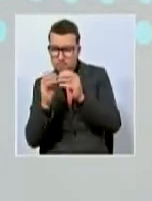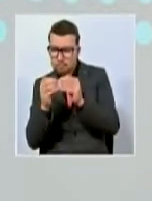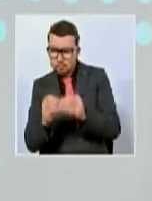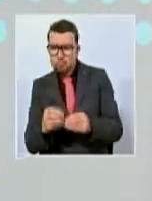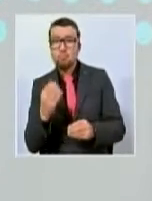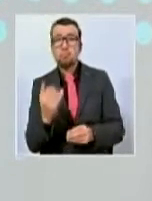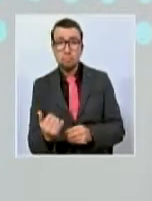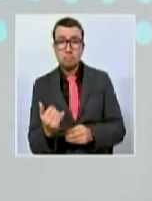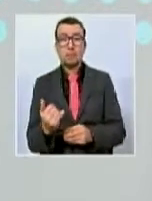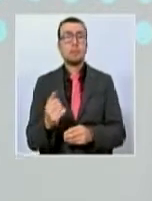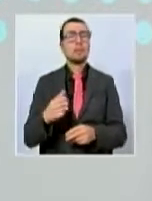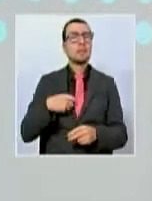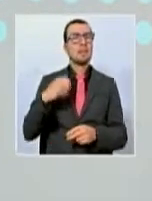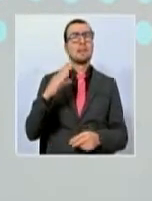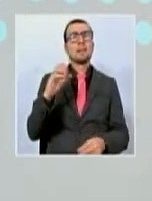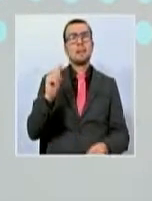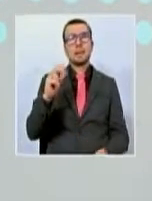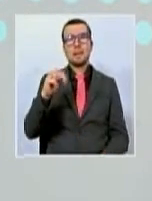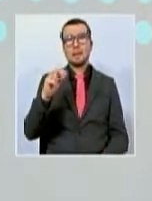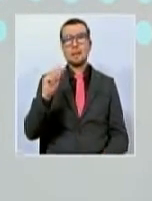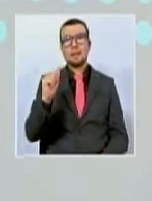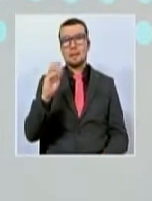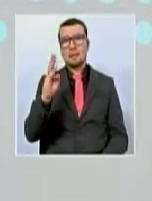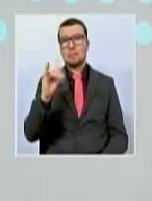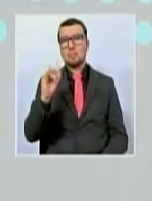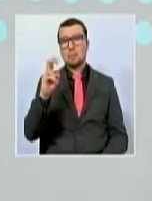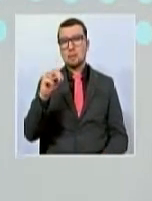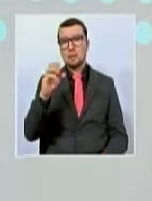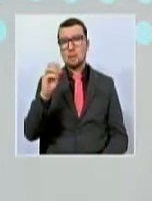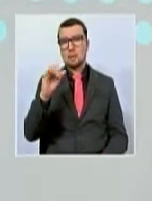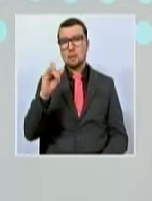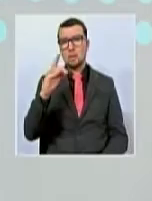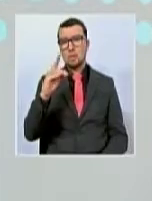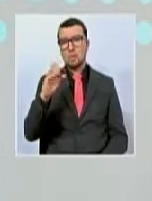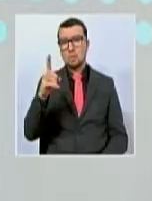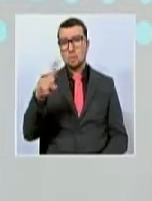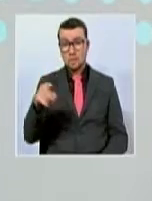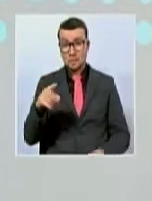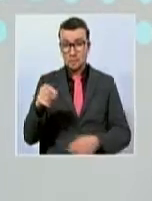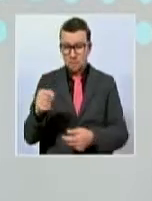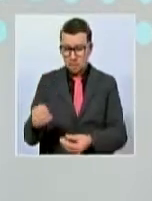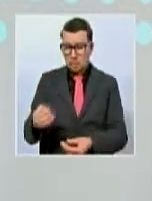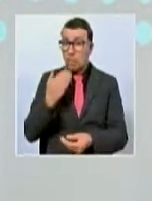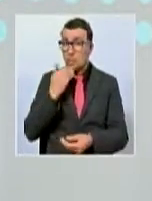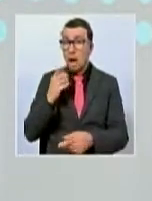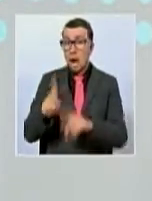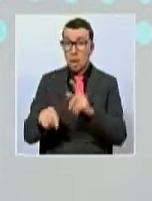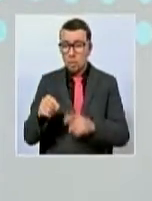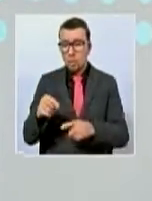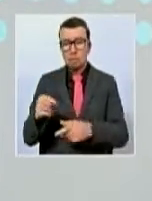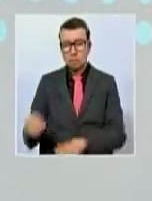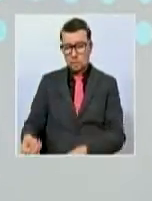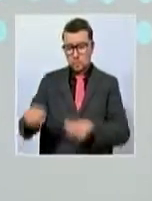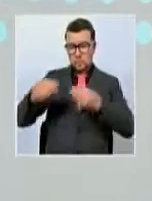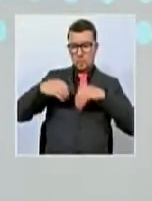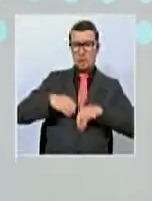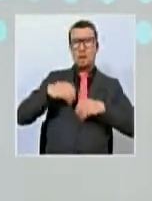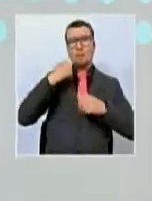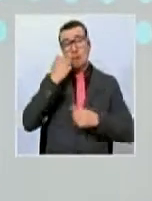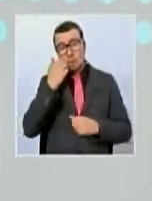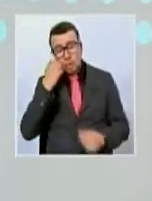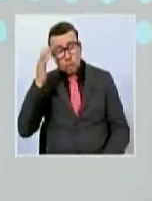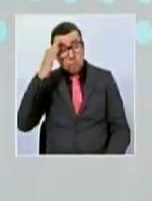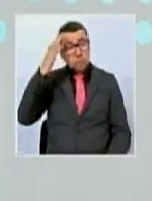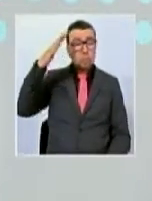que son los cannabinoides. De esos cannabinoides hay unos que son psicotrópicos, pues son perjudiciales para la salud, que son los que se